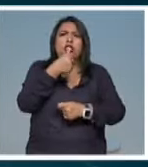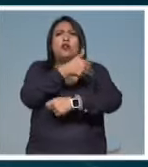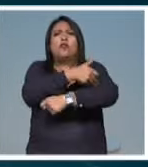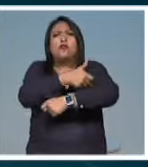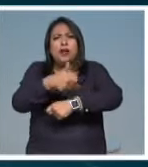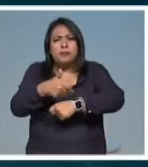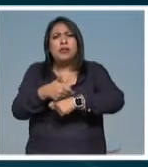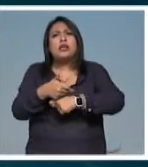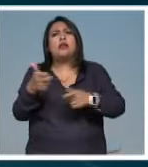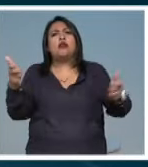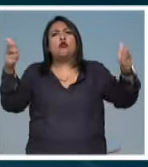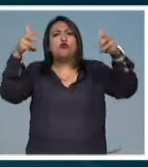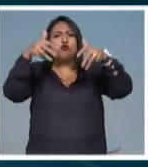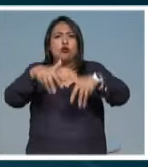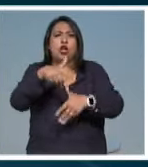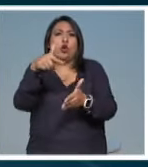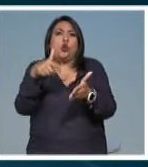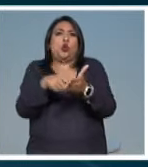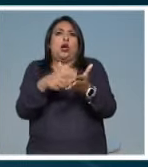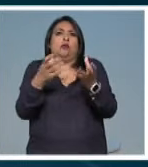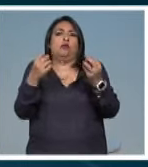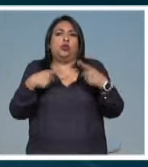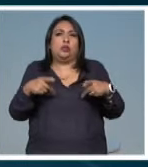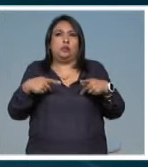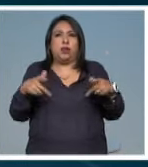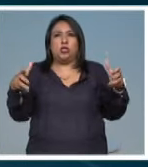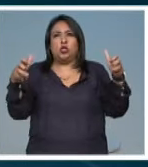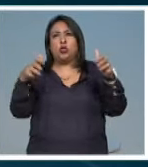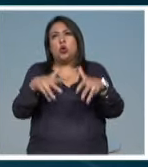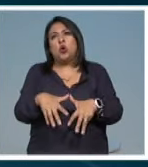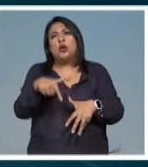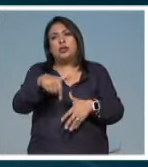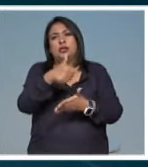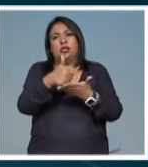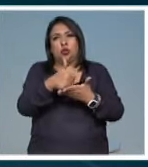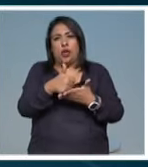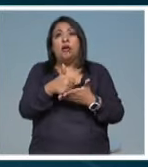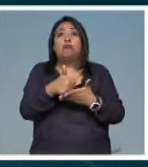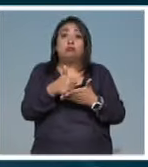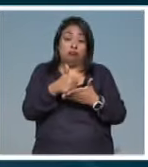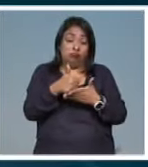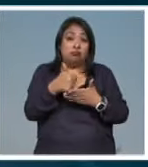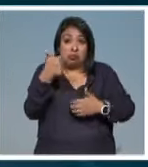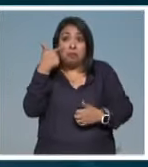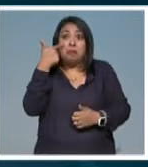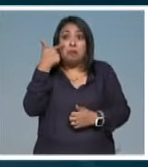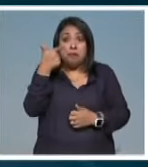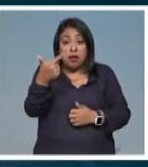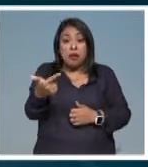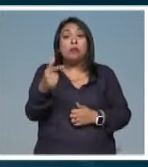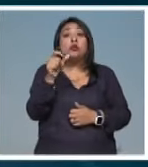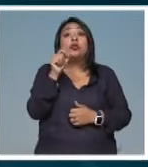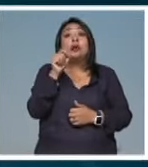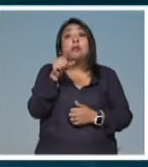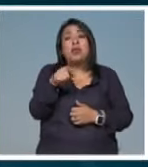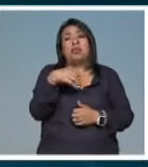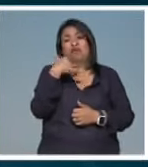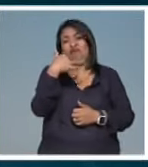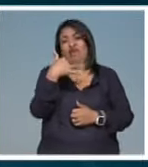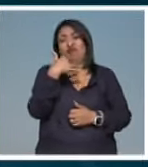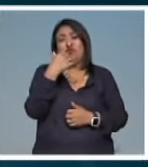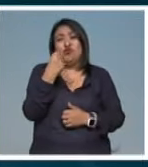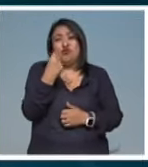que se dan cita en estos espacios tan concurridos de nuestra ciudad y que, bueno, vemos, además de la